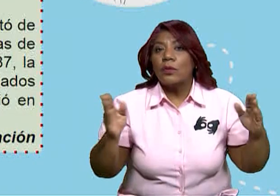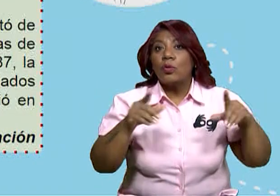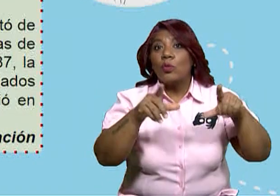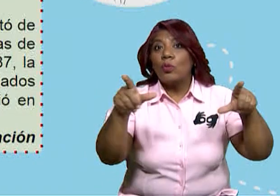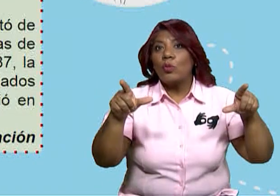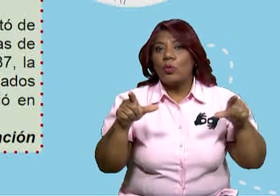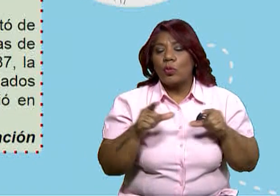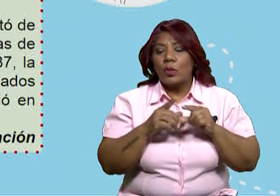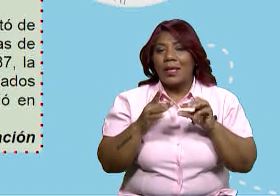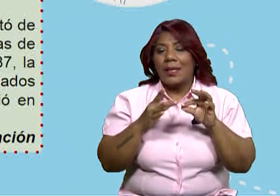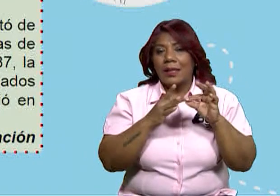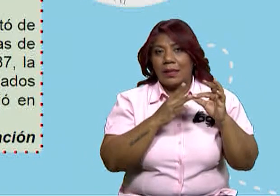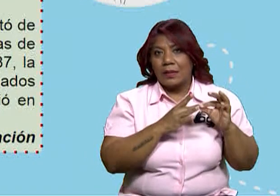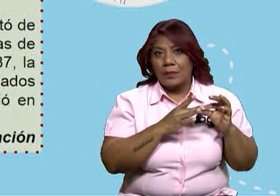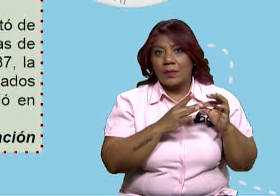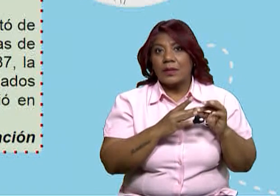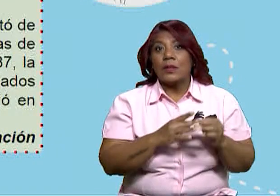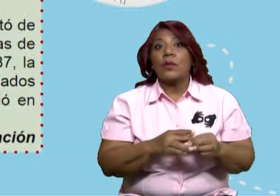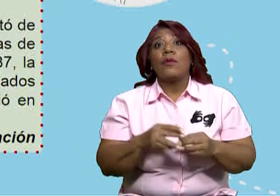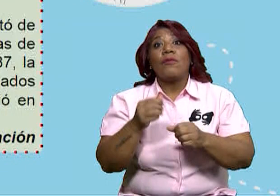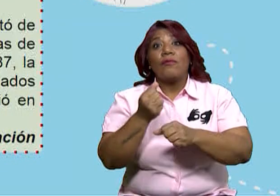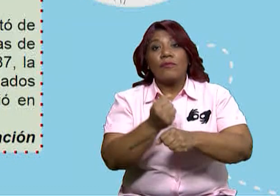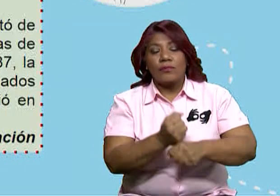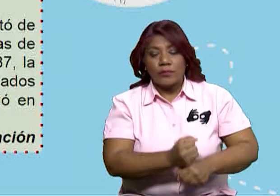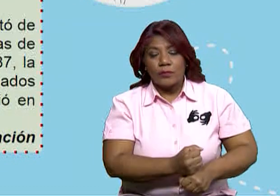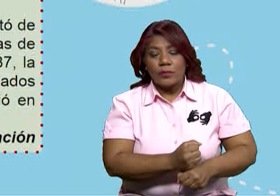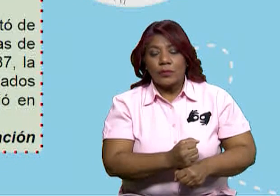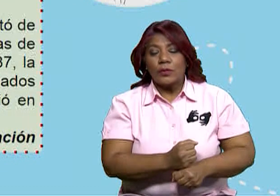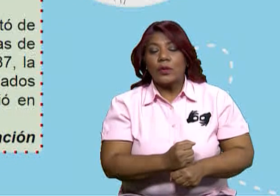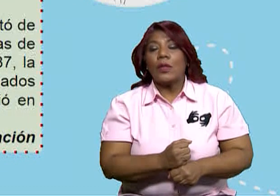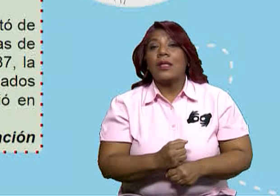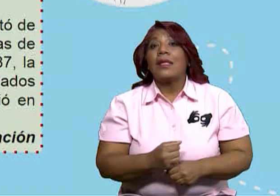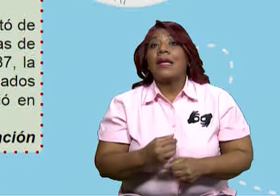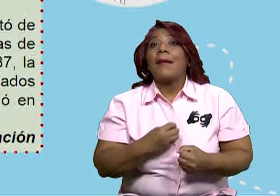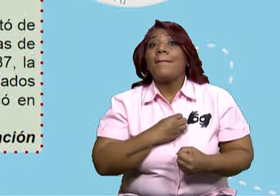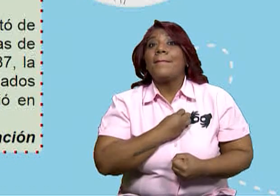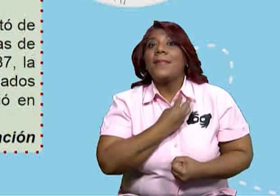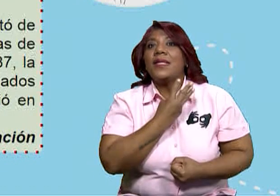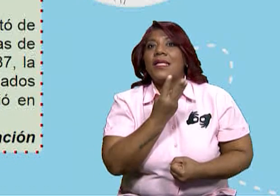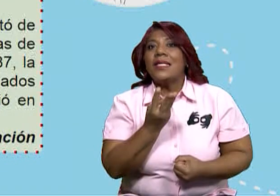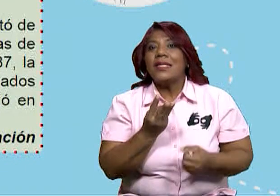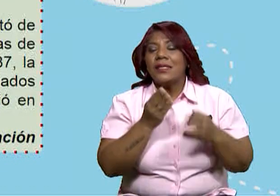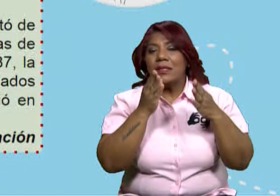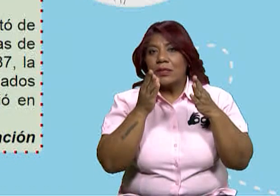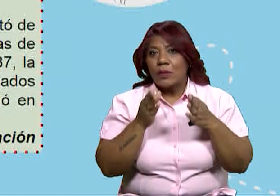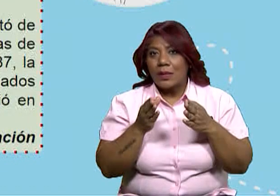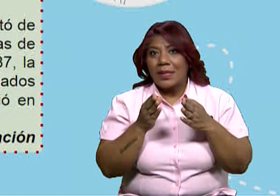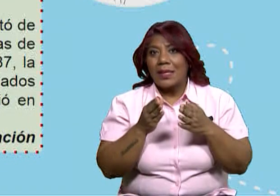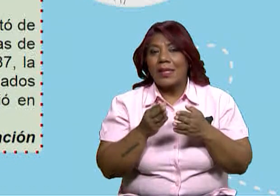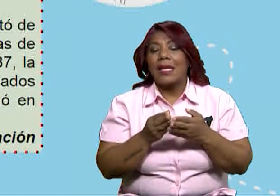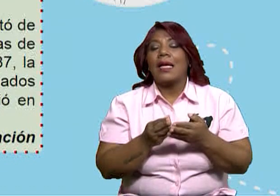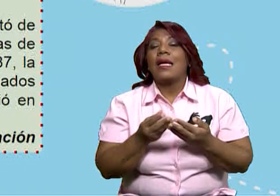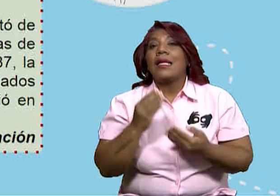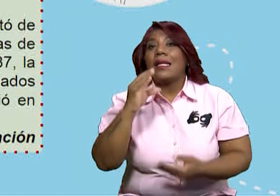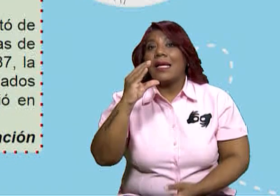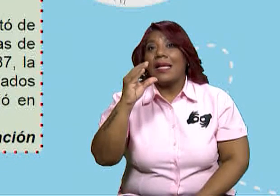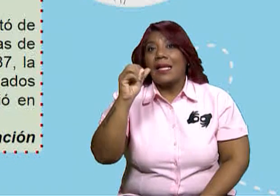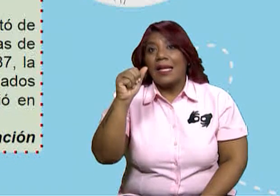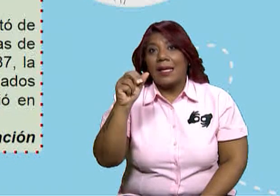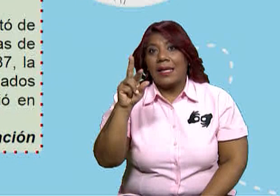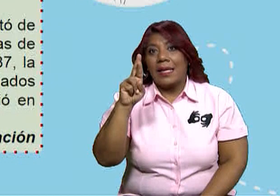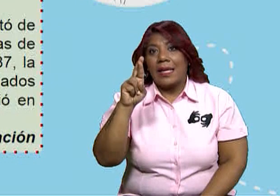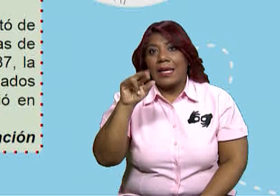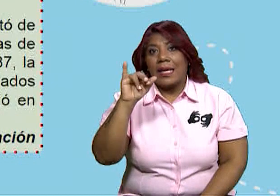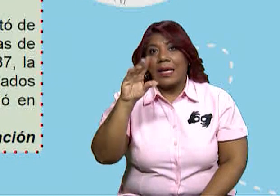las Misioneras de la Caridad. Ella y sus seguidores cuidaban a los pobres, sin importar su edad,